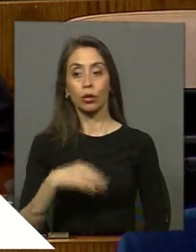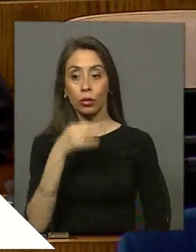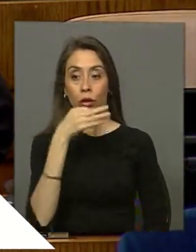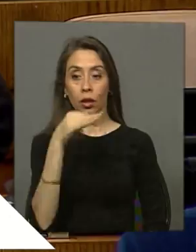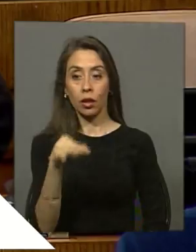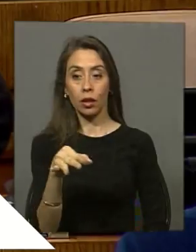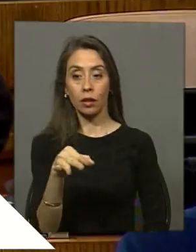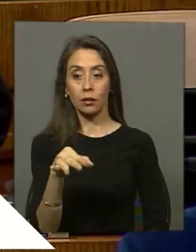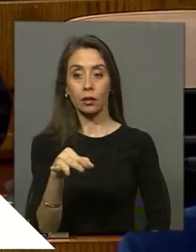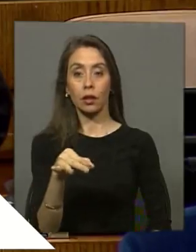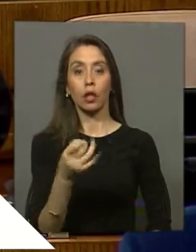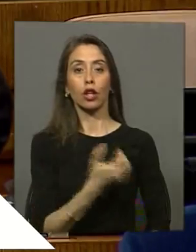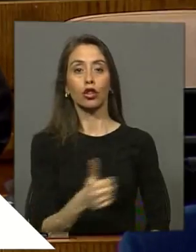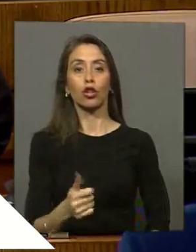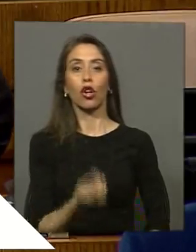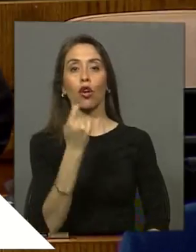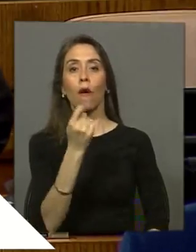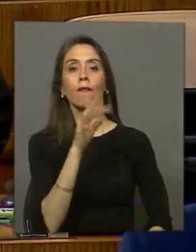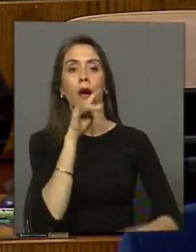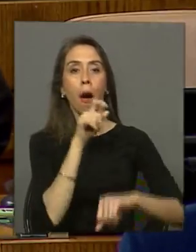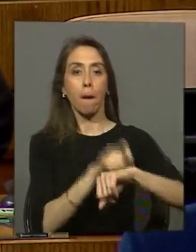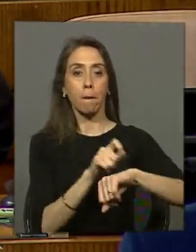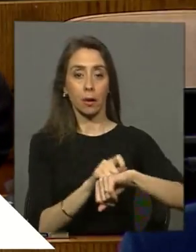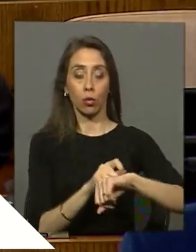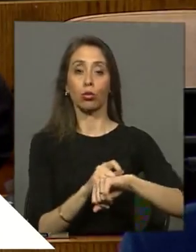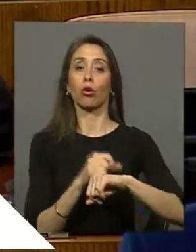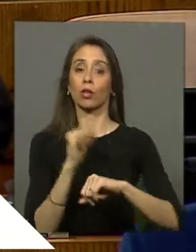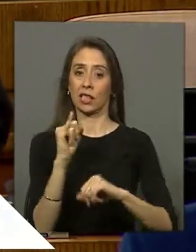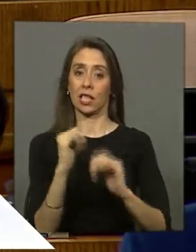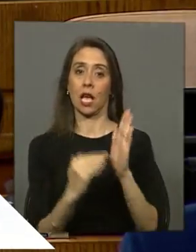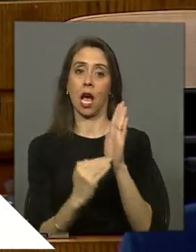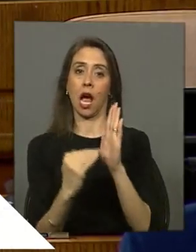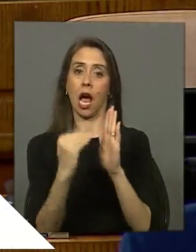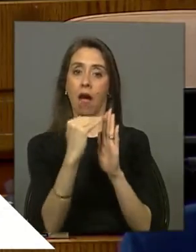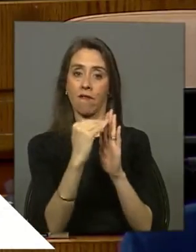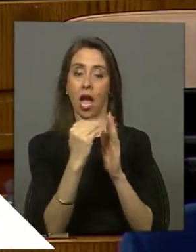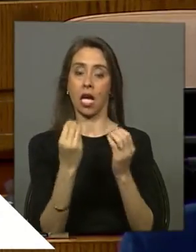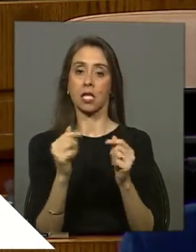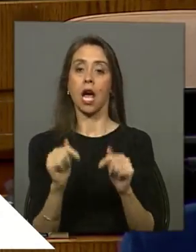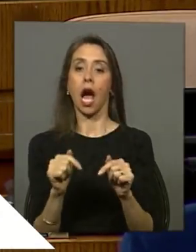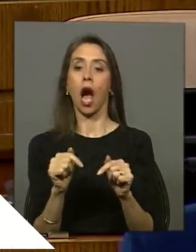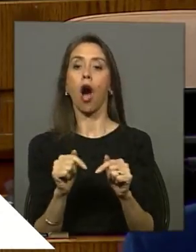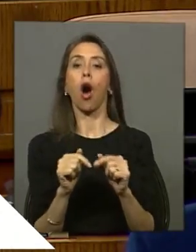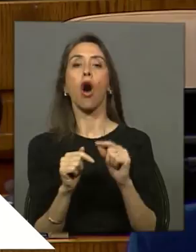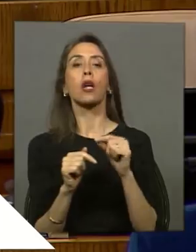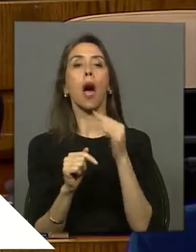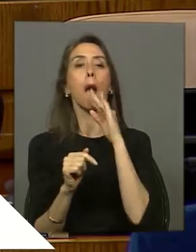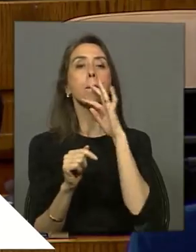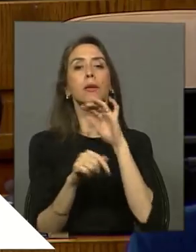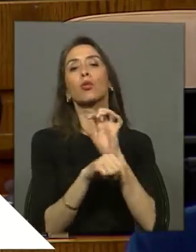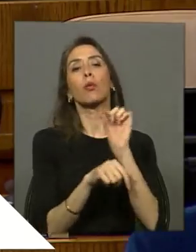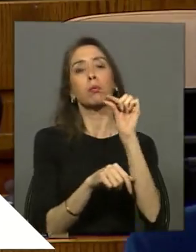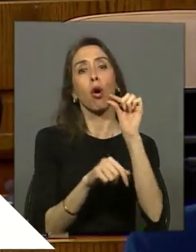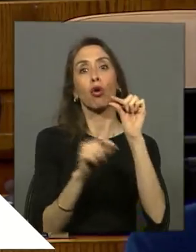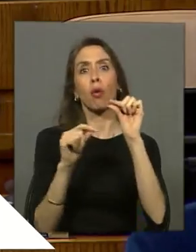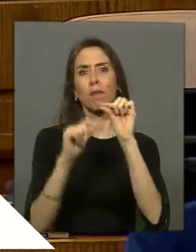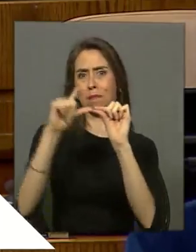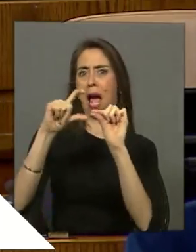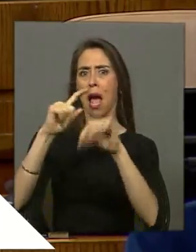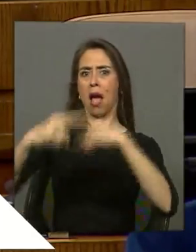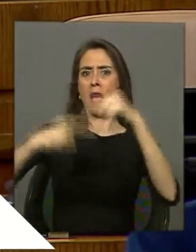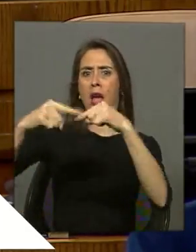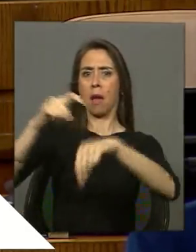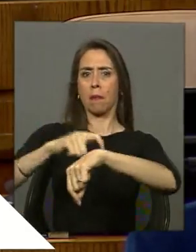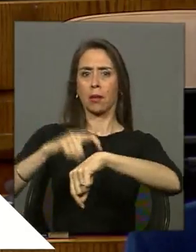solamente se puede cobrar por minuto es un gran avance porque hoy día generalmente se redondea hacia arriba los estacionamientos dicen